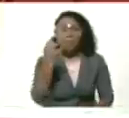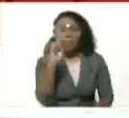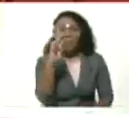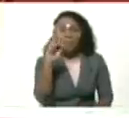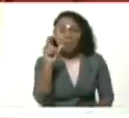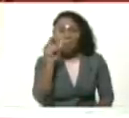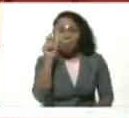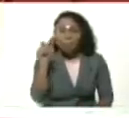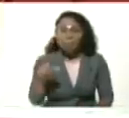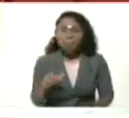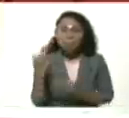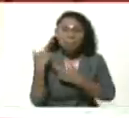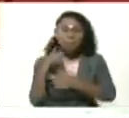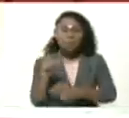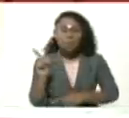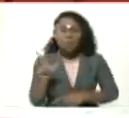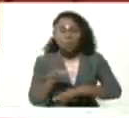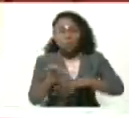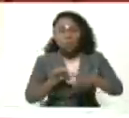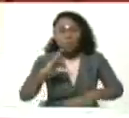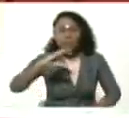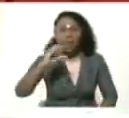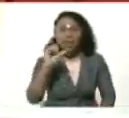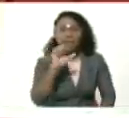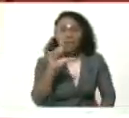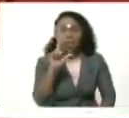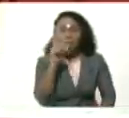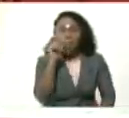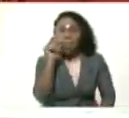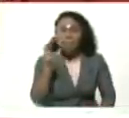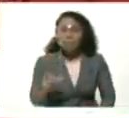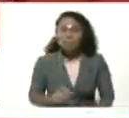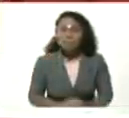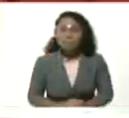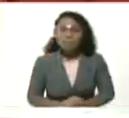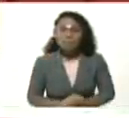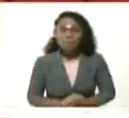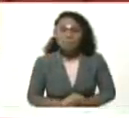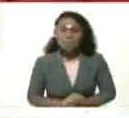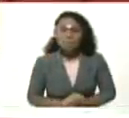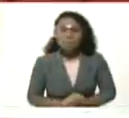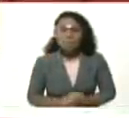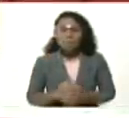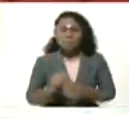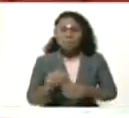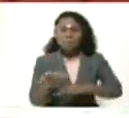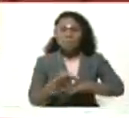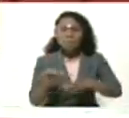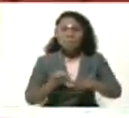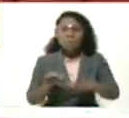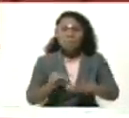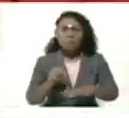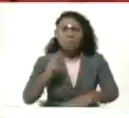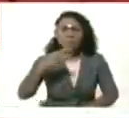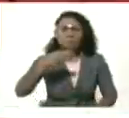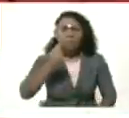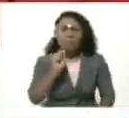del Callao, Orleni Escipio. Municipio Padre Pedro Chien, viene Benny